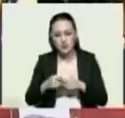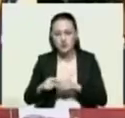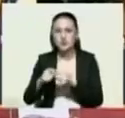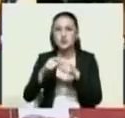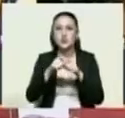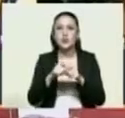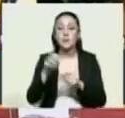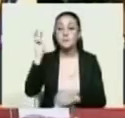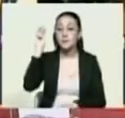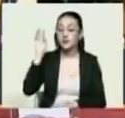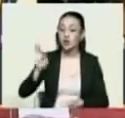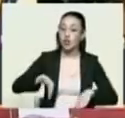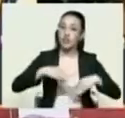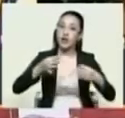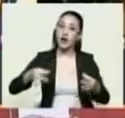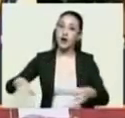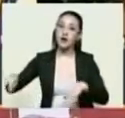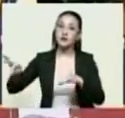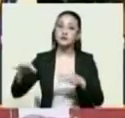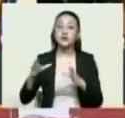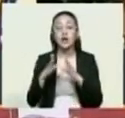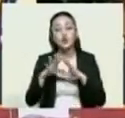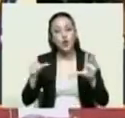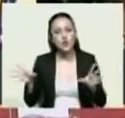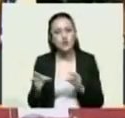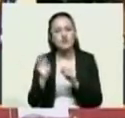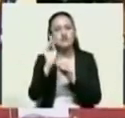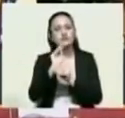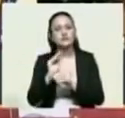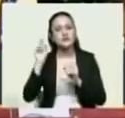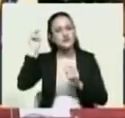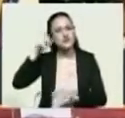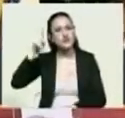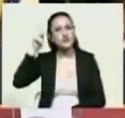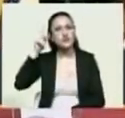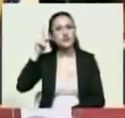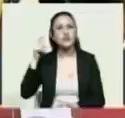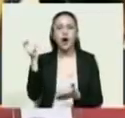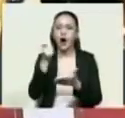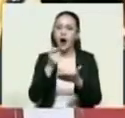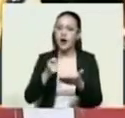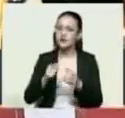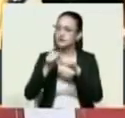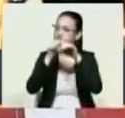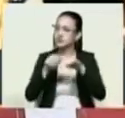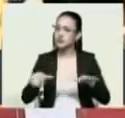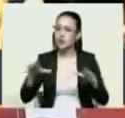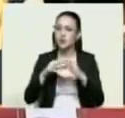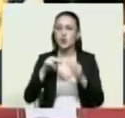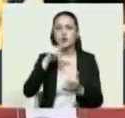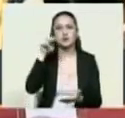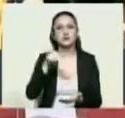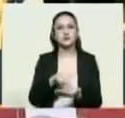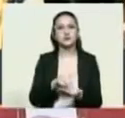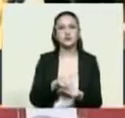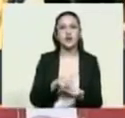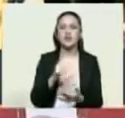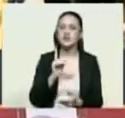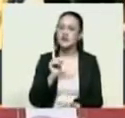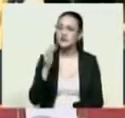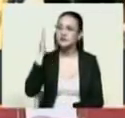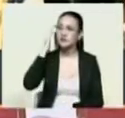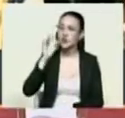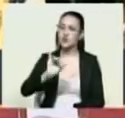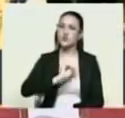danza, todo ese gran sistema de formación para las artes que se encuentra disperso por todo el territorio nacional. Tenemos que